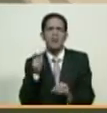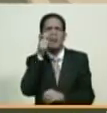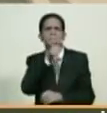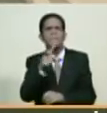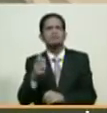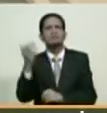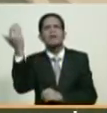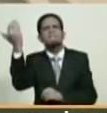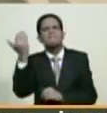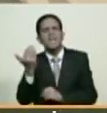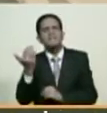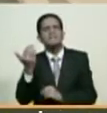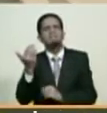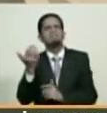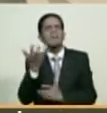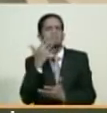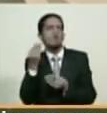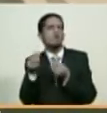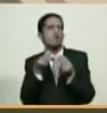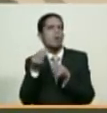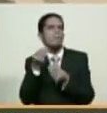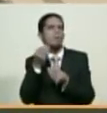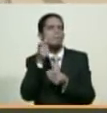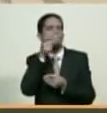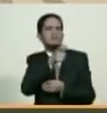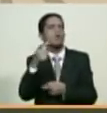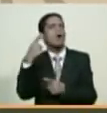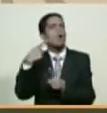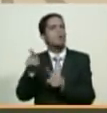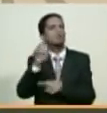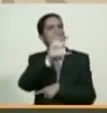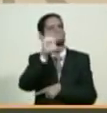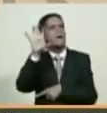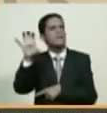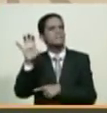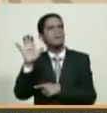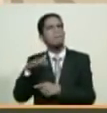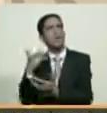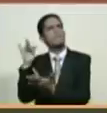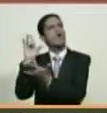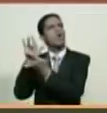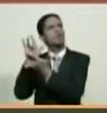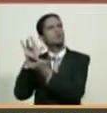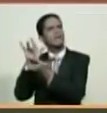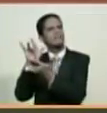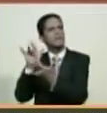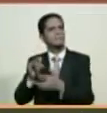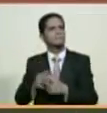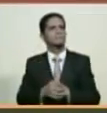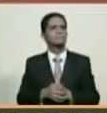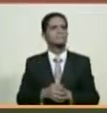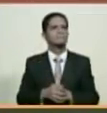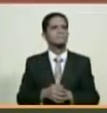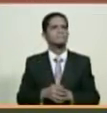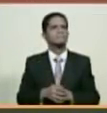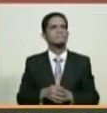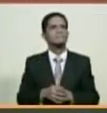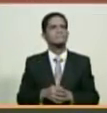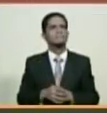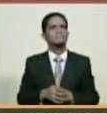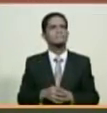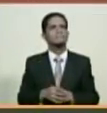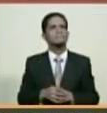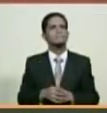se pongan en contacto con nuestras autoridades venezolanas para poder regresar a Venezuela? Mira, estamos recibiendo solicitudes por miles, y